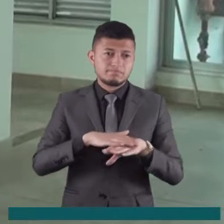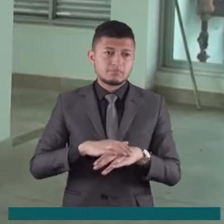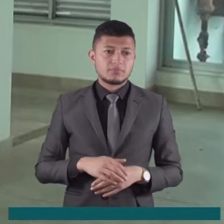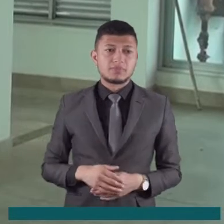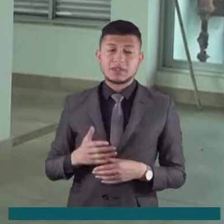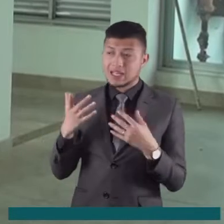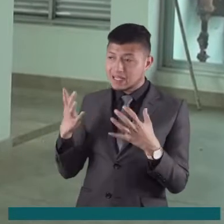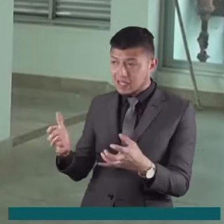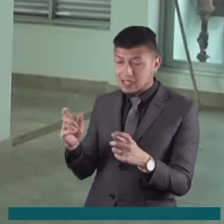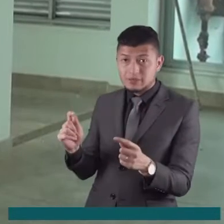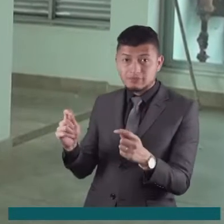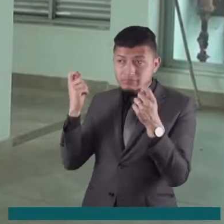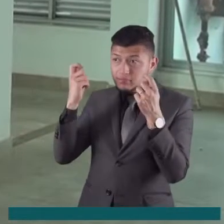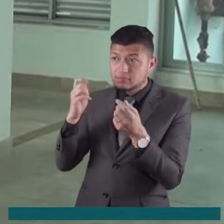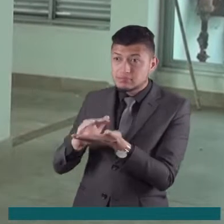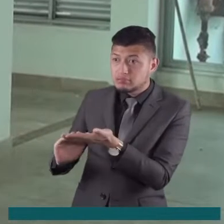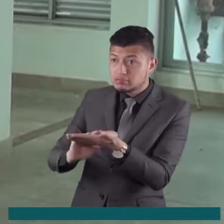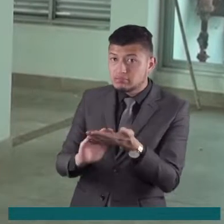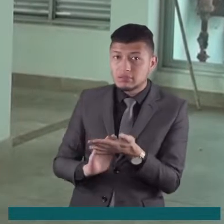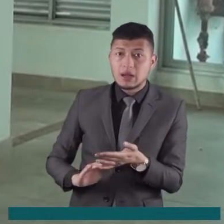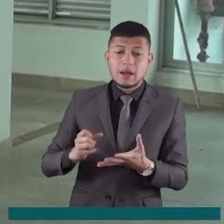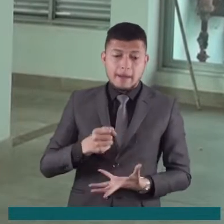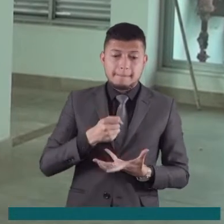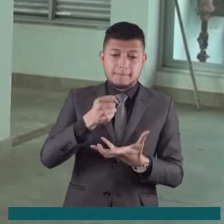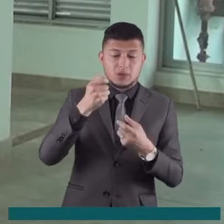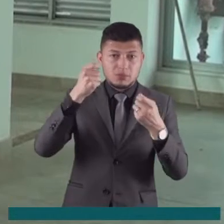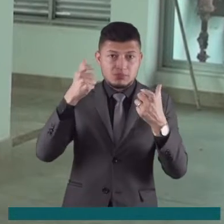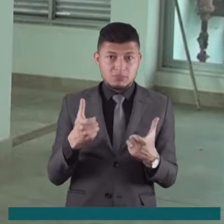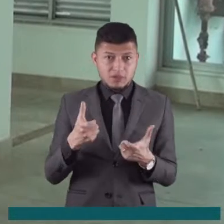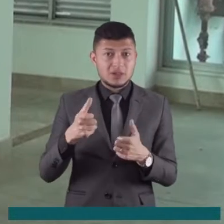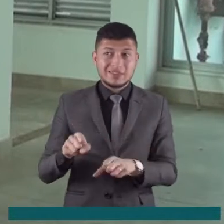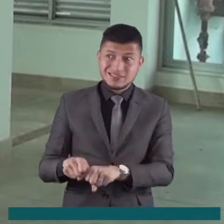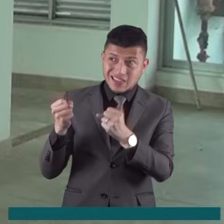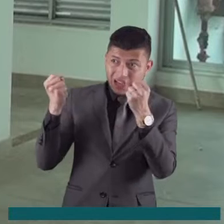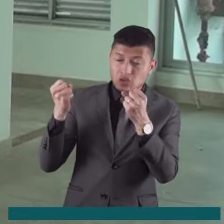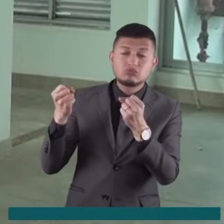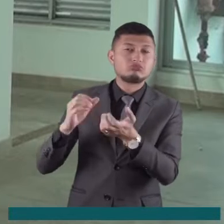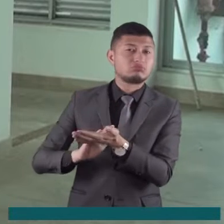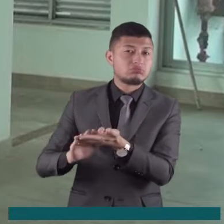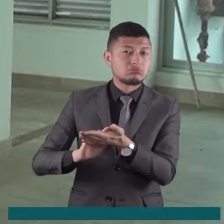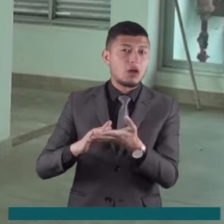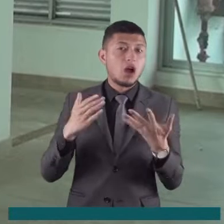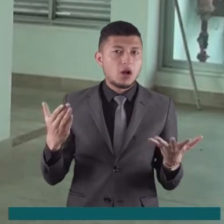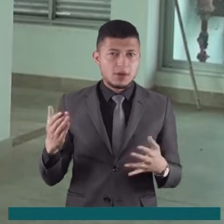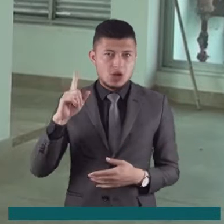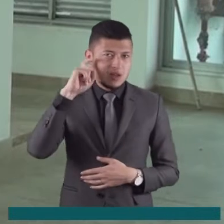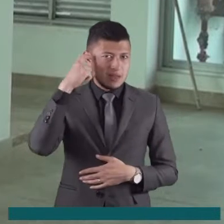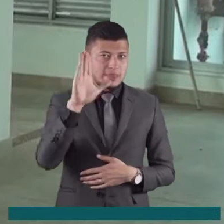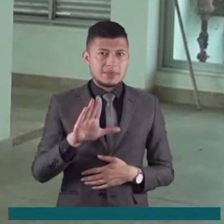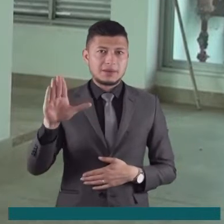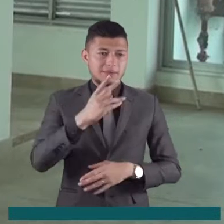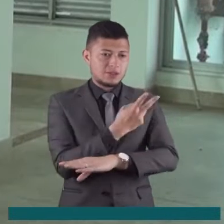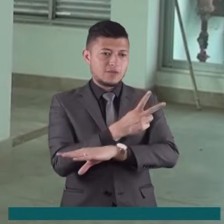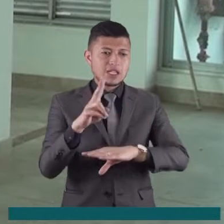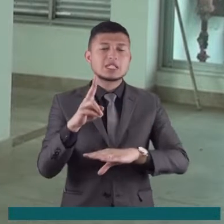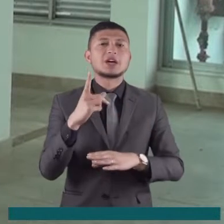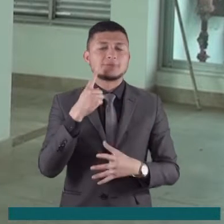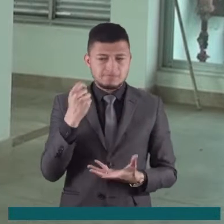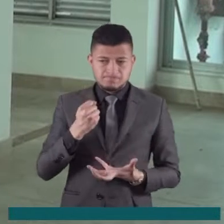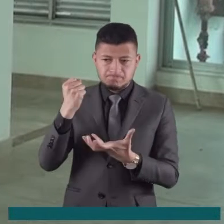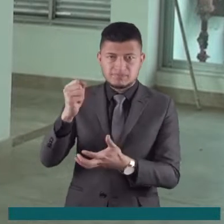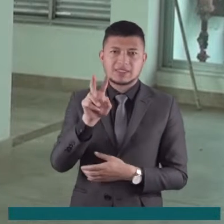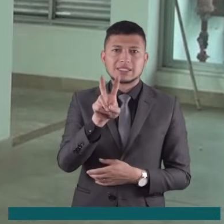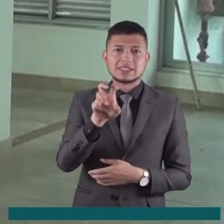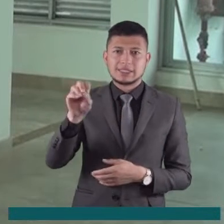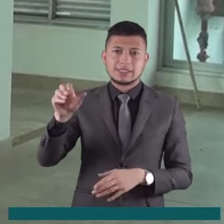Buscando rescatar el CINER y evitar un daño mayor al patrimonio público tras su evidente deterioro, la gobernación de Vichada acaba de anunciar que están